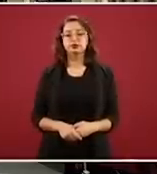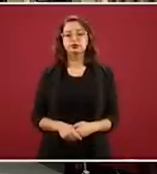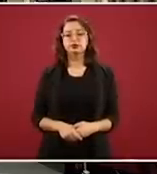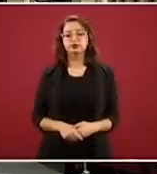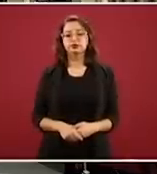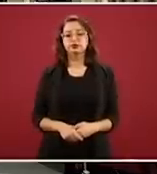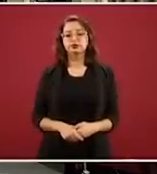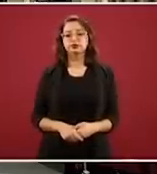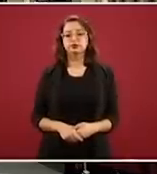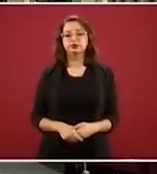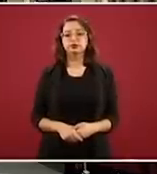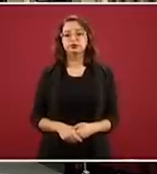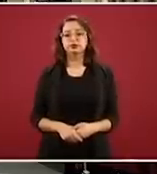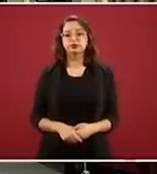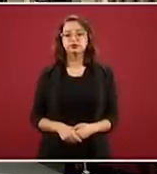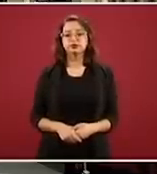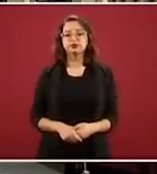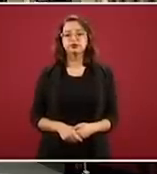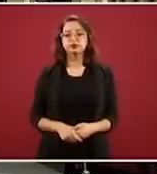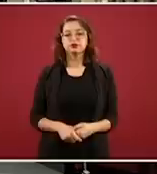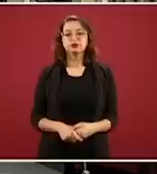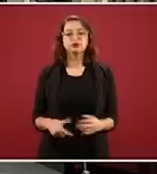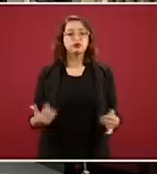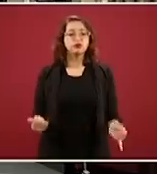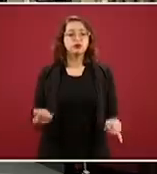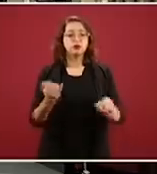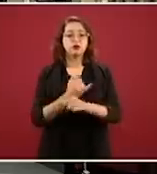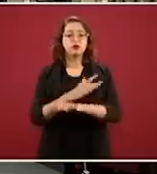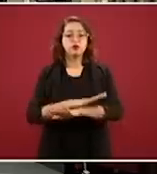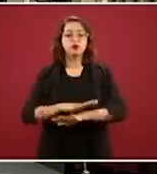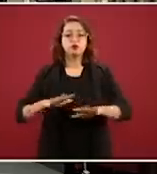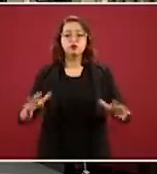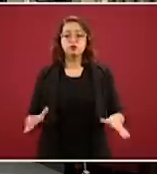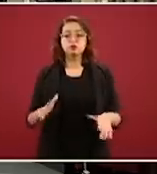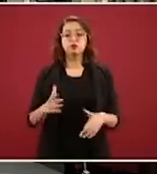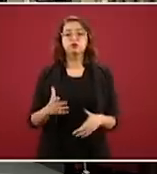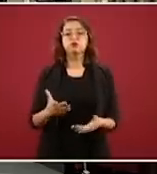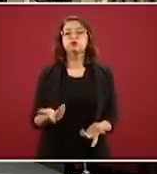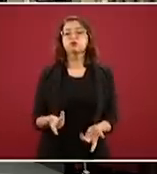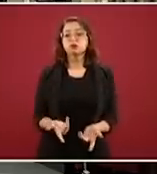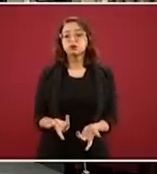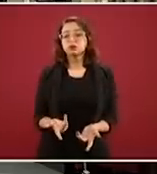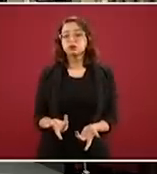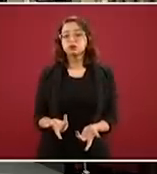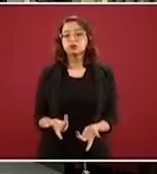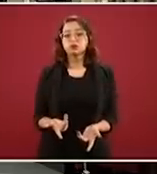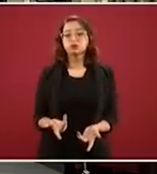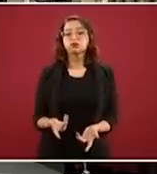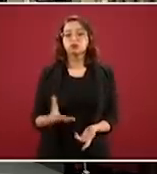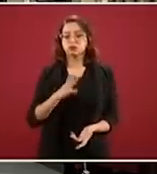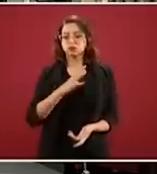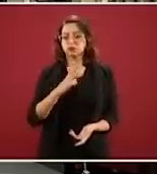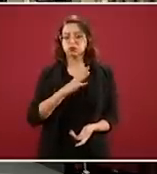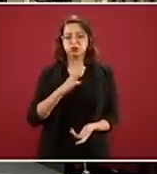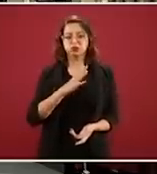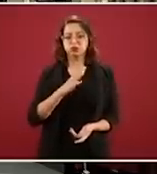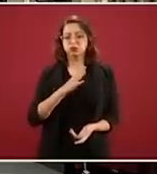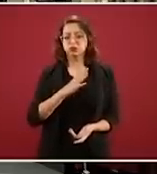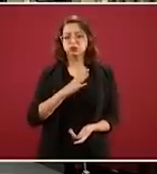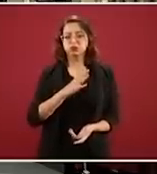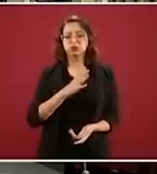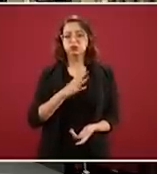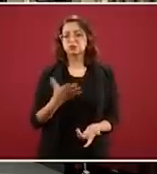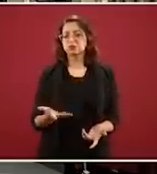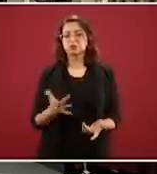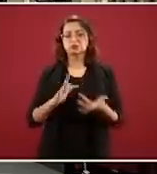esta información, todos estos datos se van a tener en